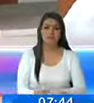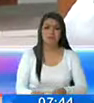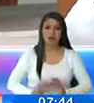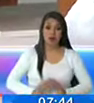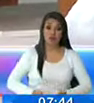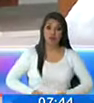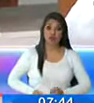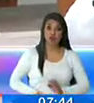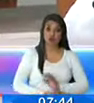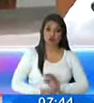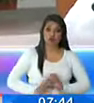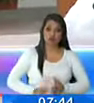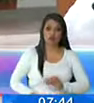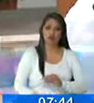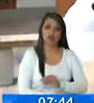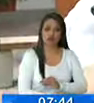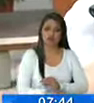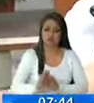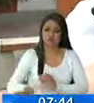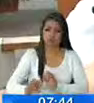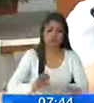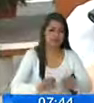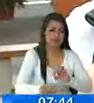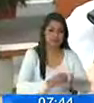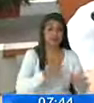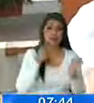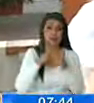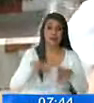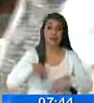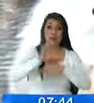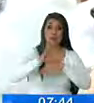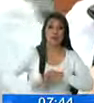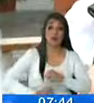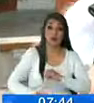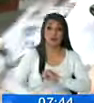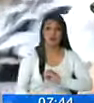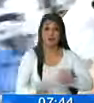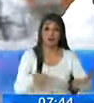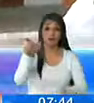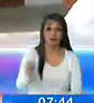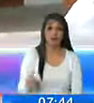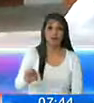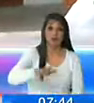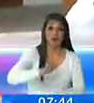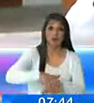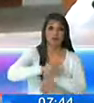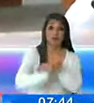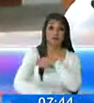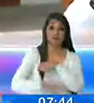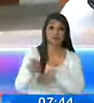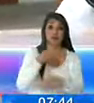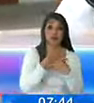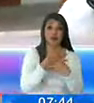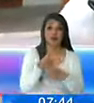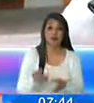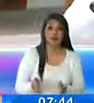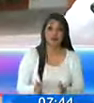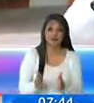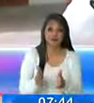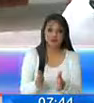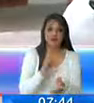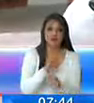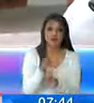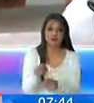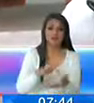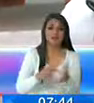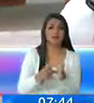y son causa penal, es decir, en el Ecuador el aborto está penalizado y por lo tanto estos bebitos son cuerpos de un